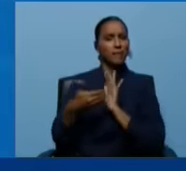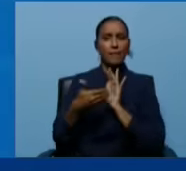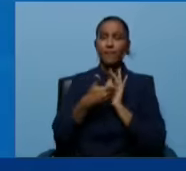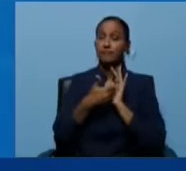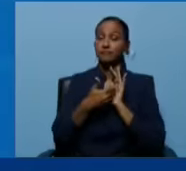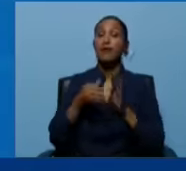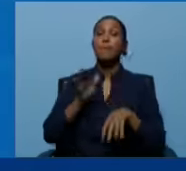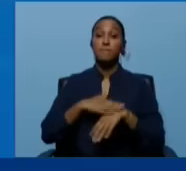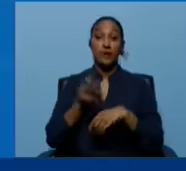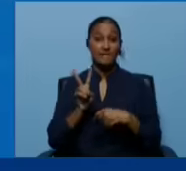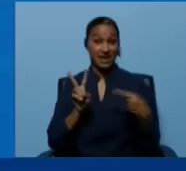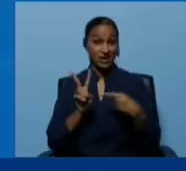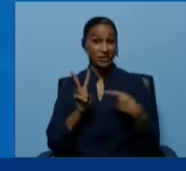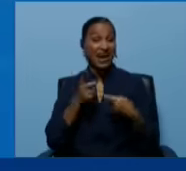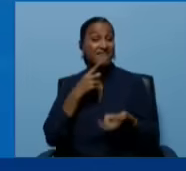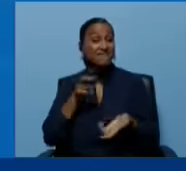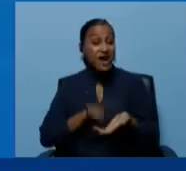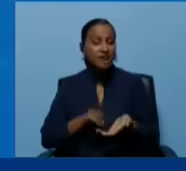consolidando sus caminos,